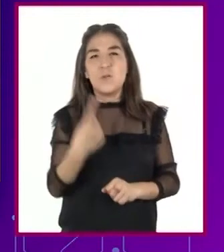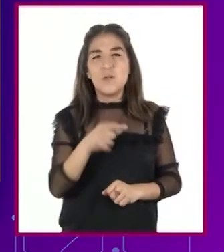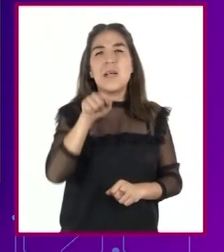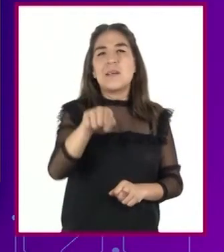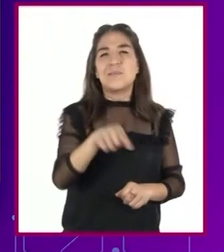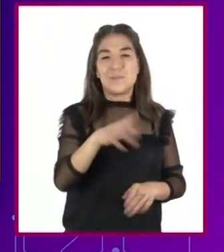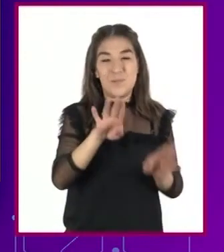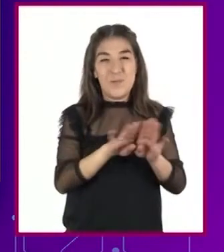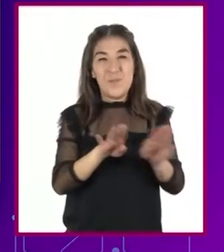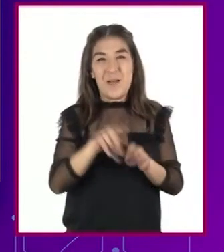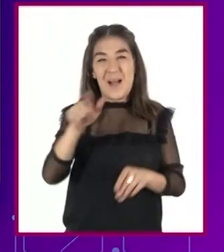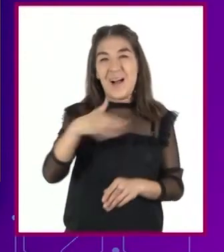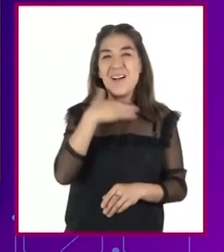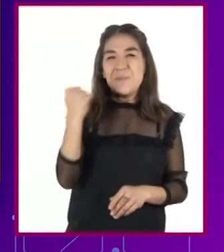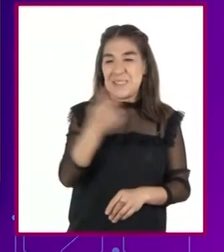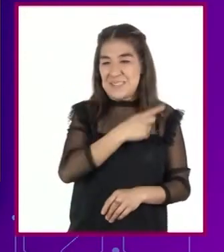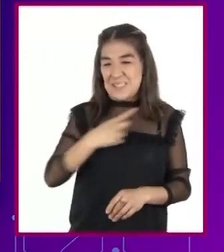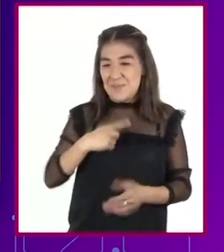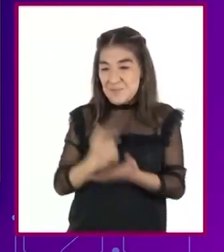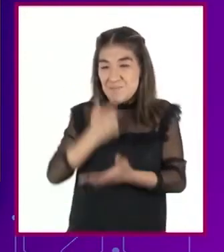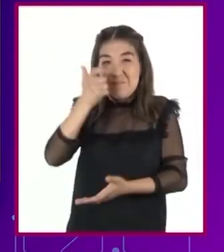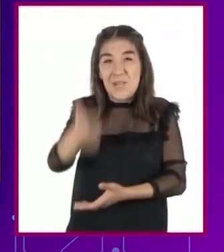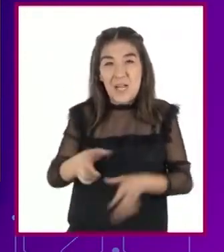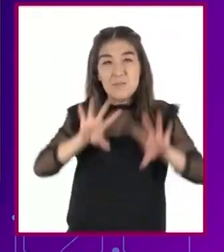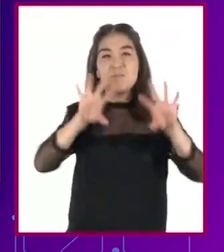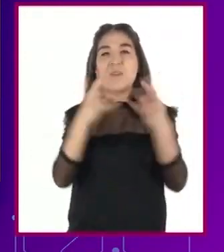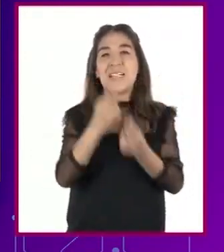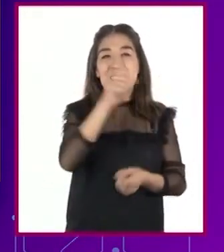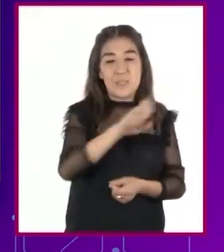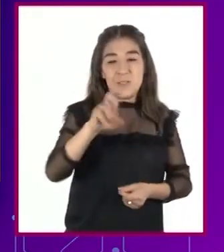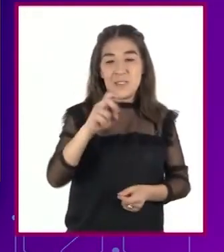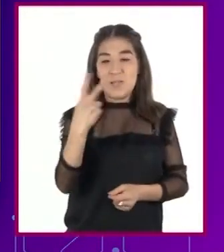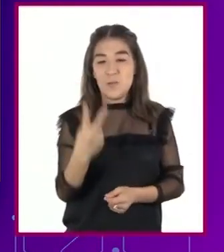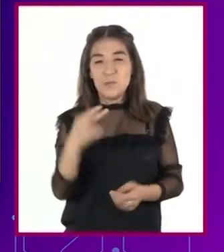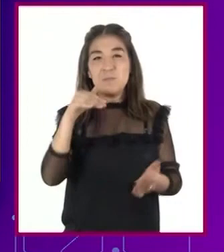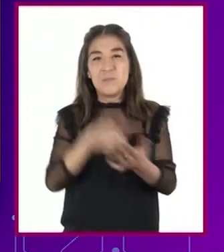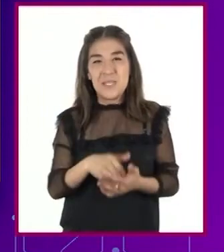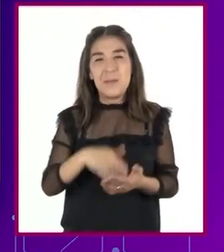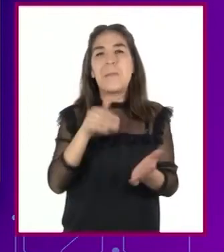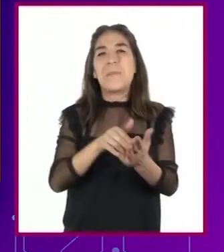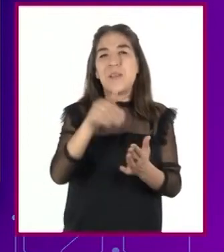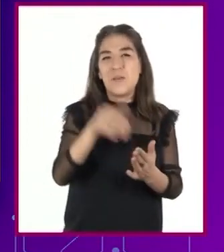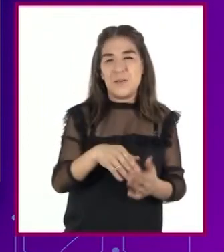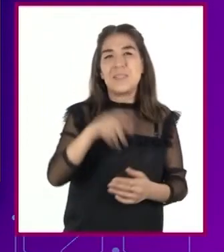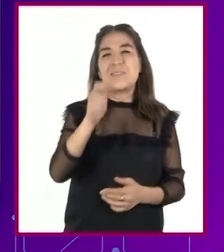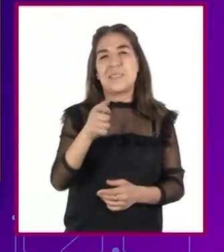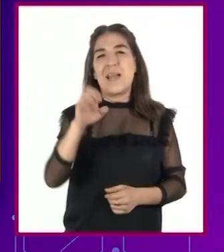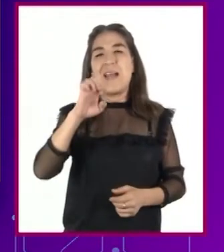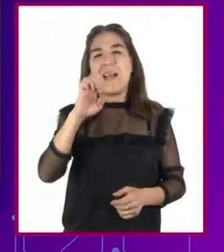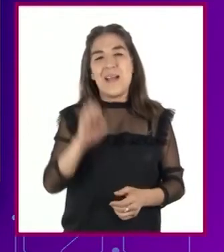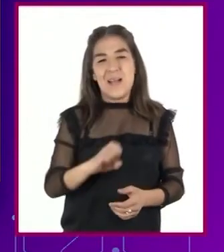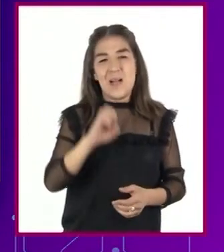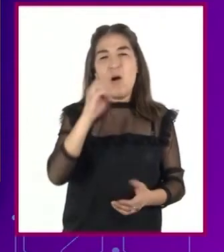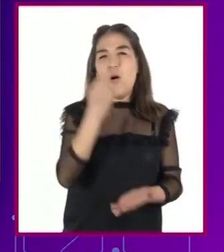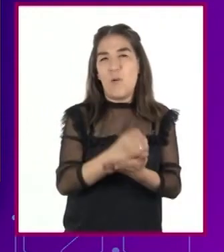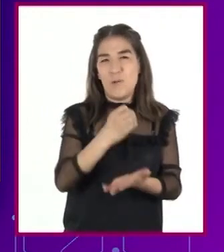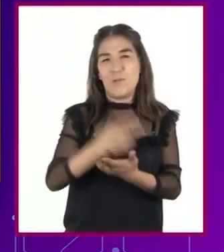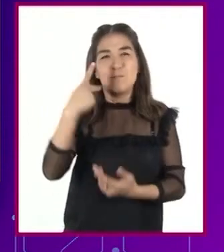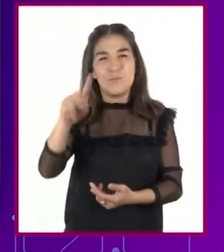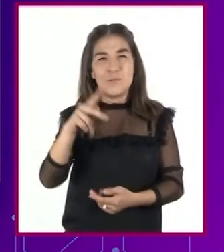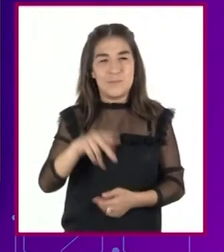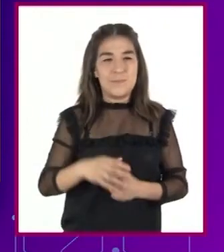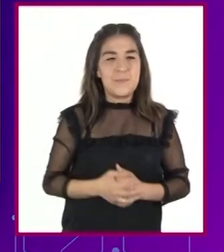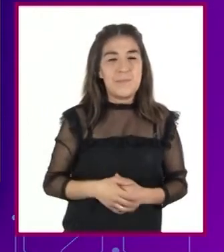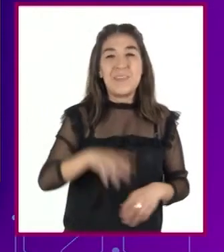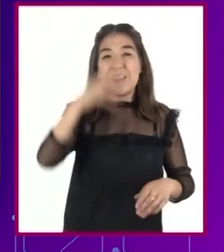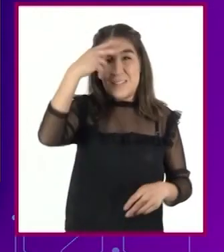de Alemania se fijó en 132.000 millones de marcos de oro, aunque las naciones vencedoras sabían que